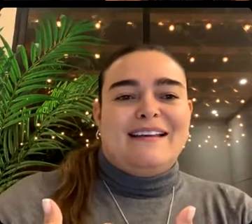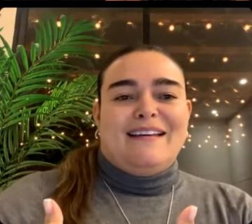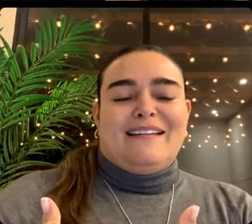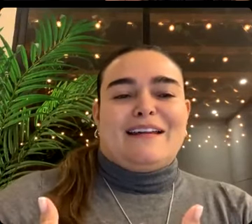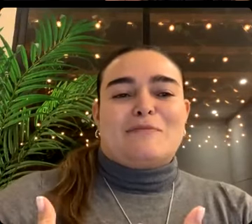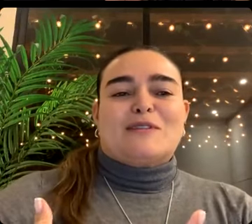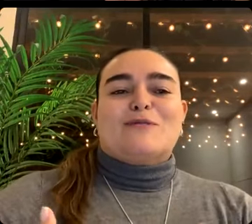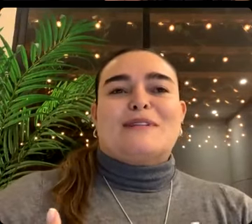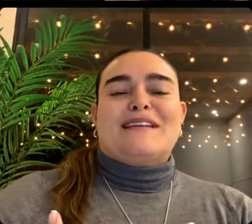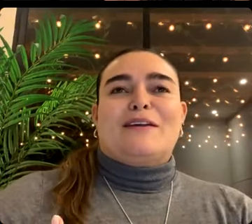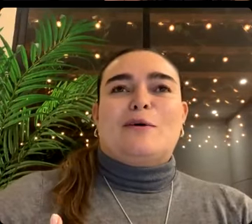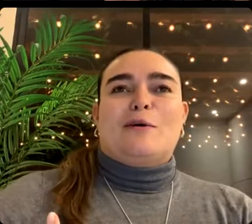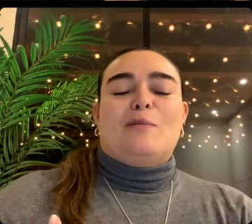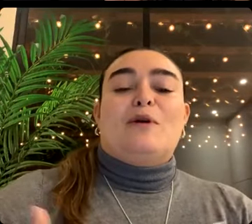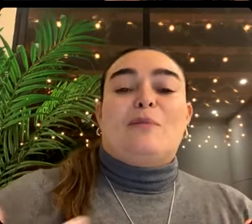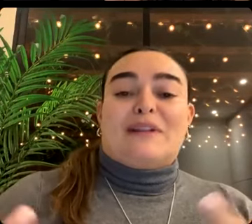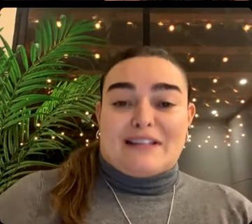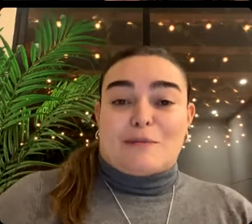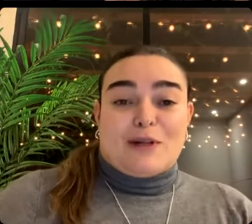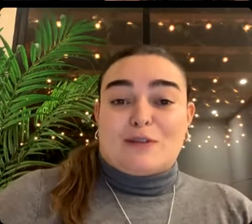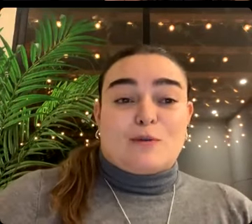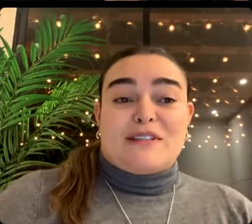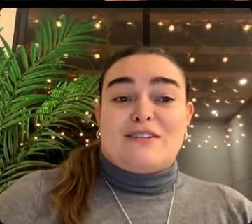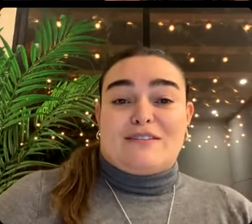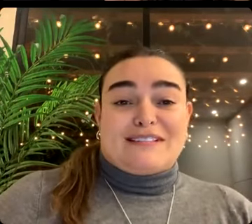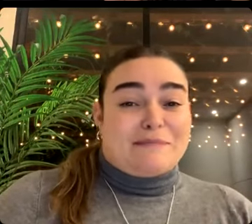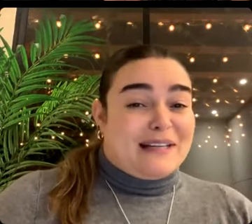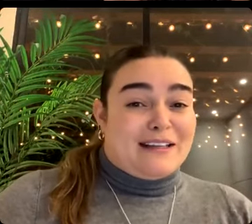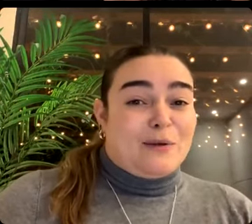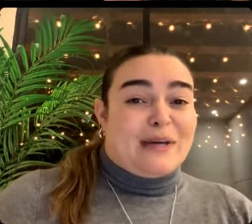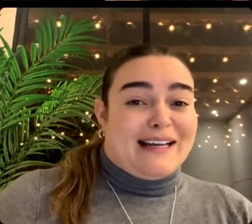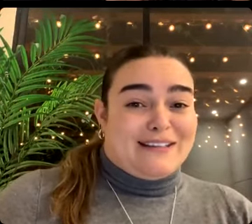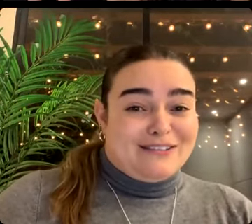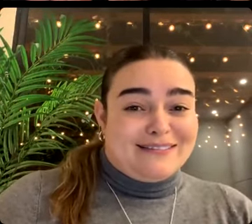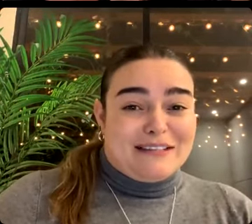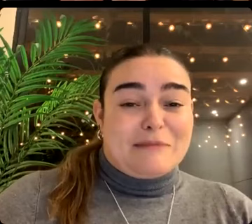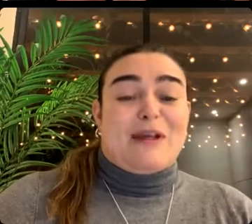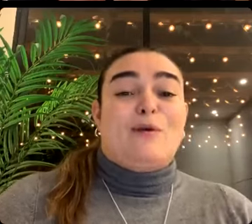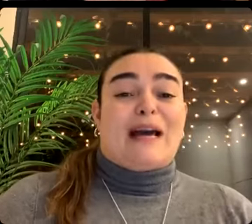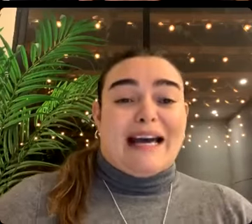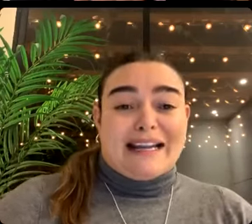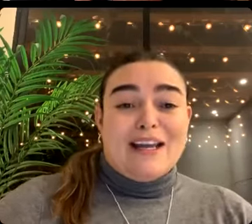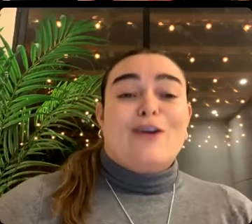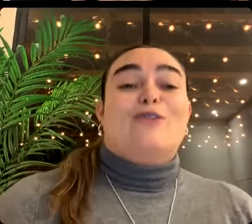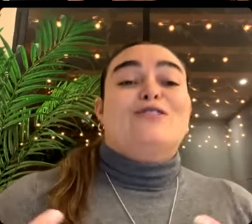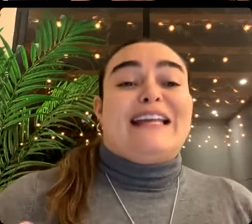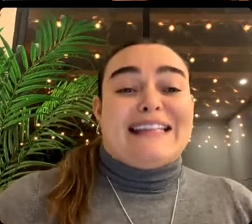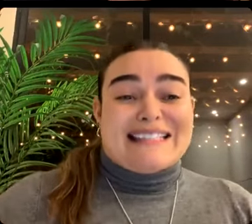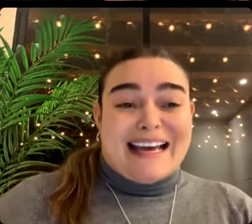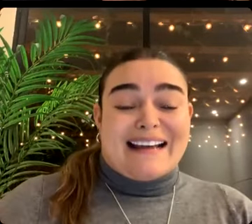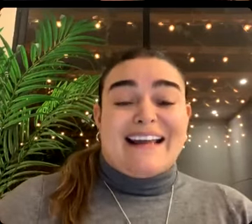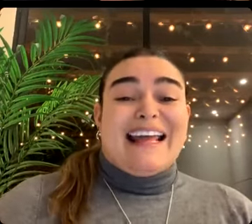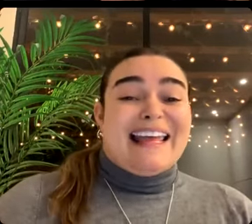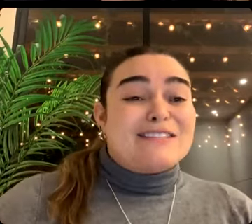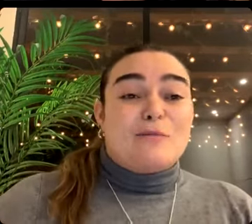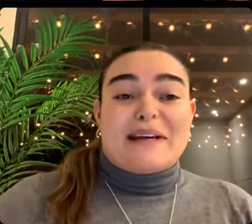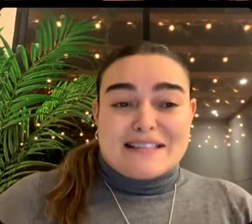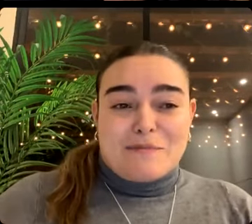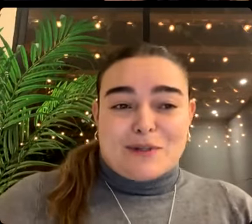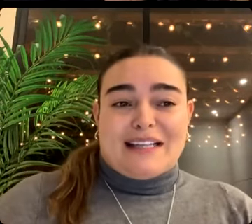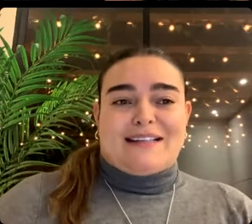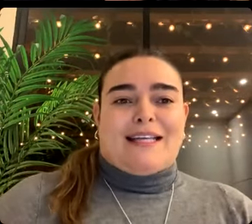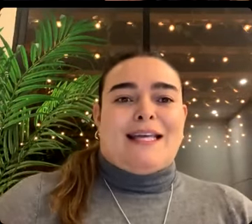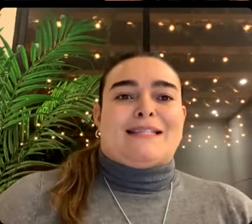Exceltis, digamos que esto ha sido muy importante por lo que tú mencionas, la parte de educar, ¿no? Educar, concientizar, que es lo